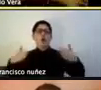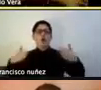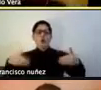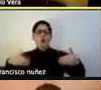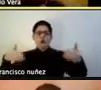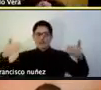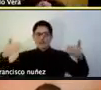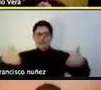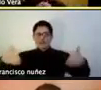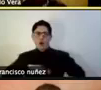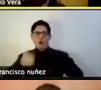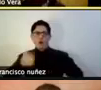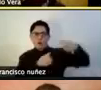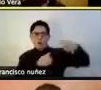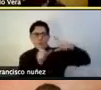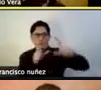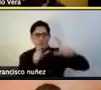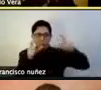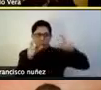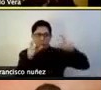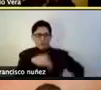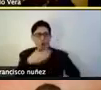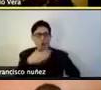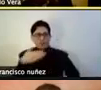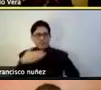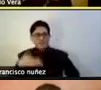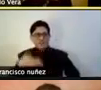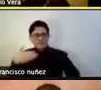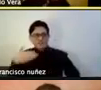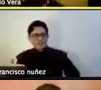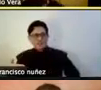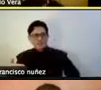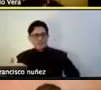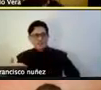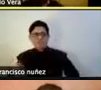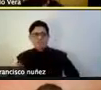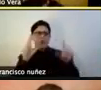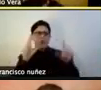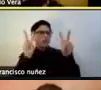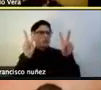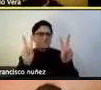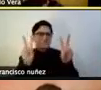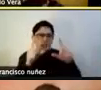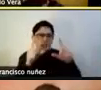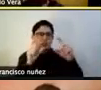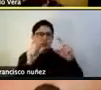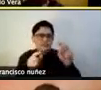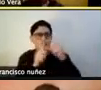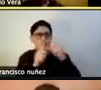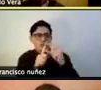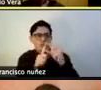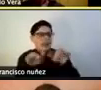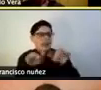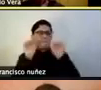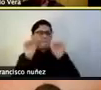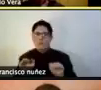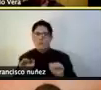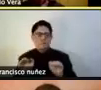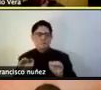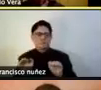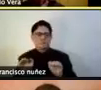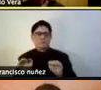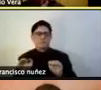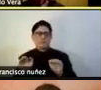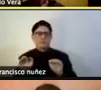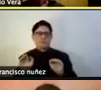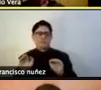Pero el concepto es el mismo, ¿no es cierto? El concepto es el mismo en que uno, en base a un parámetro físico, en este caso la